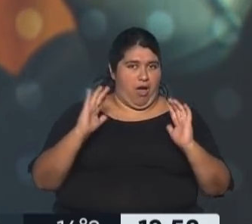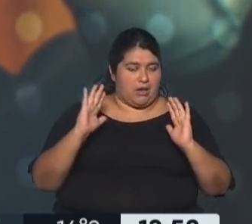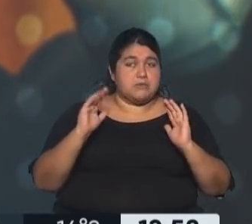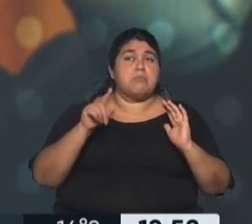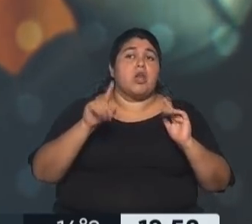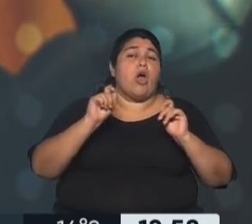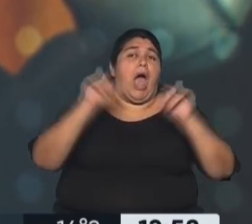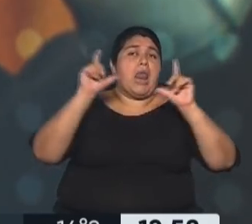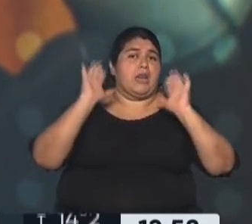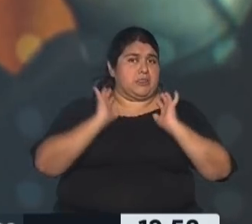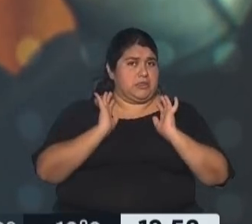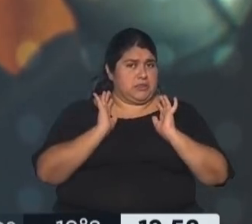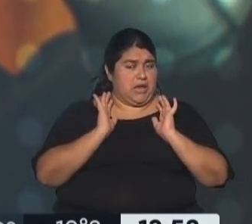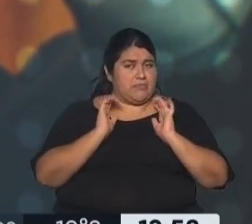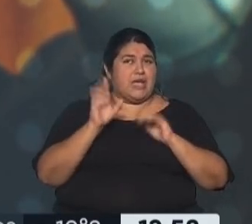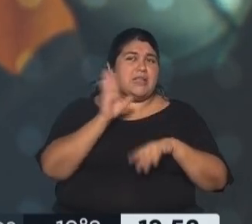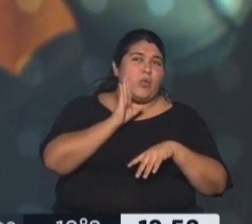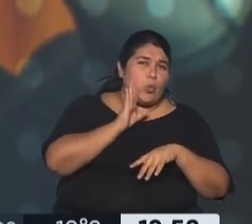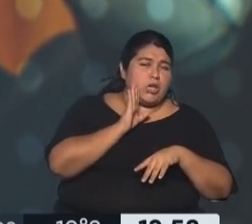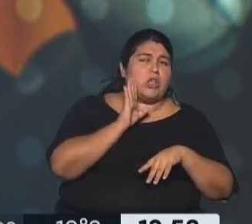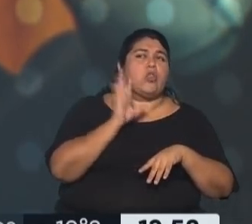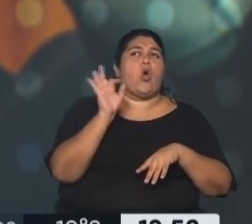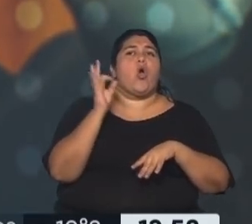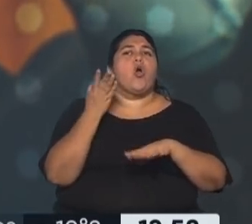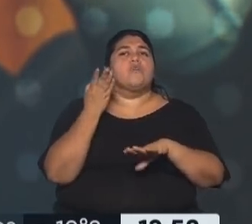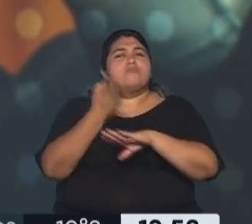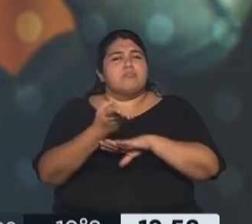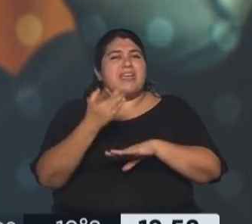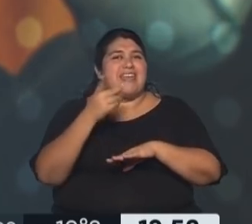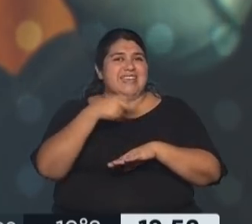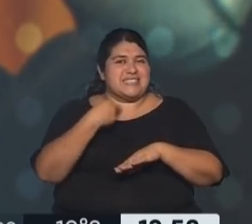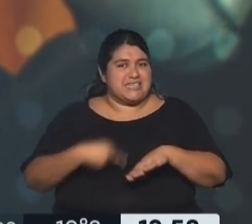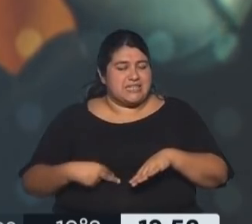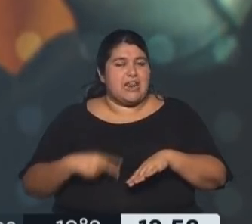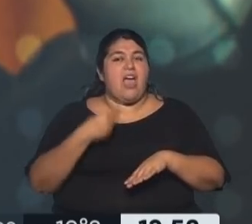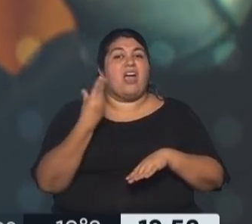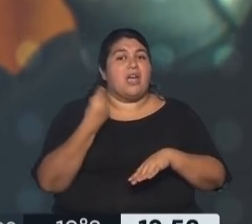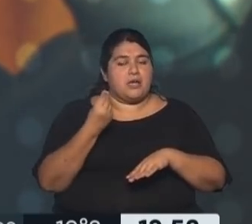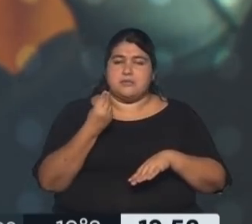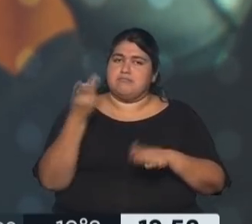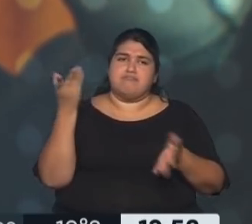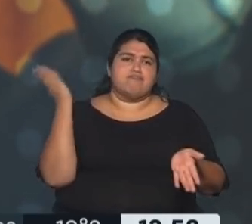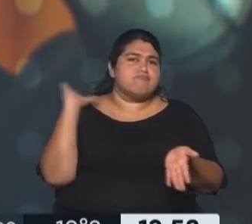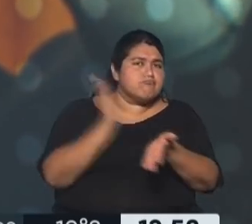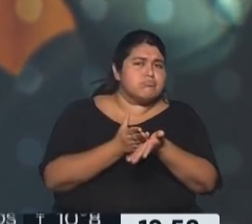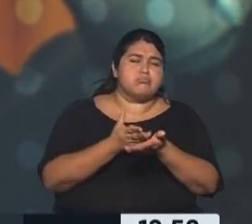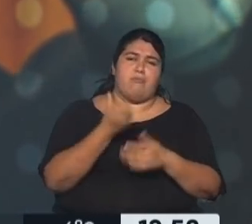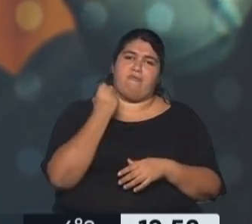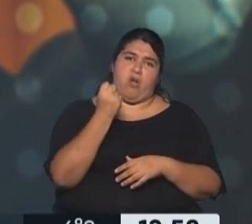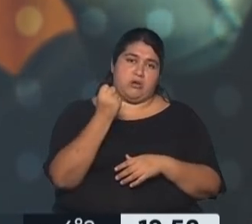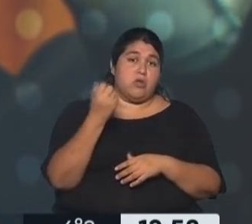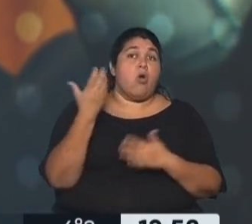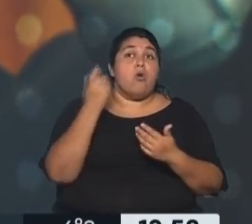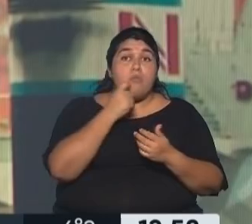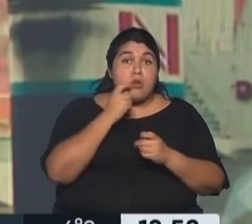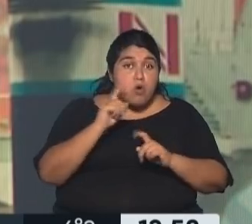advertencia que viene haciendo Estados Unidos o que le viene pidiendo a China que condene fuertemente a Rusia y que si no puede llegar a ser